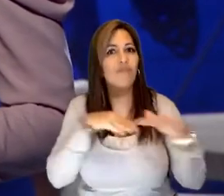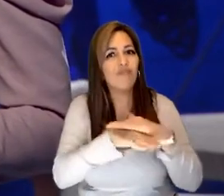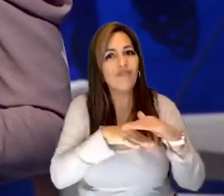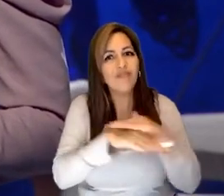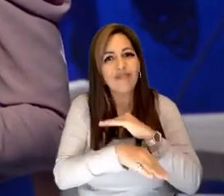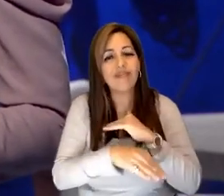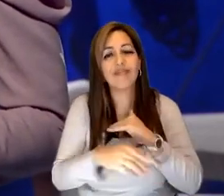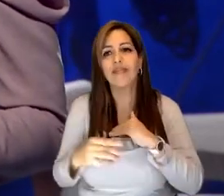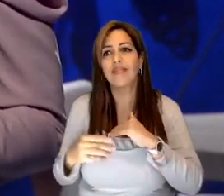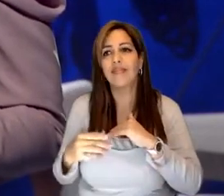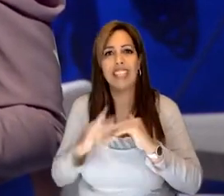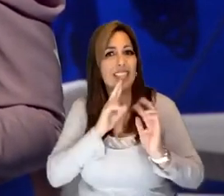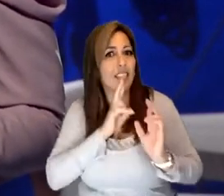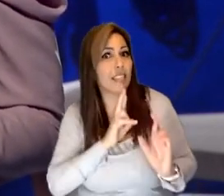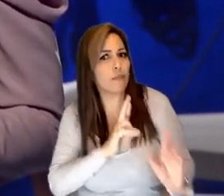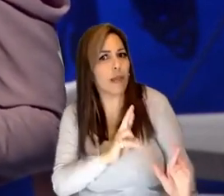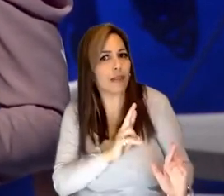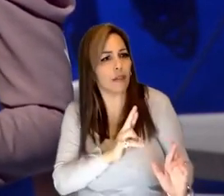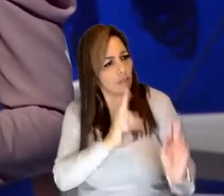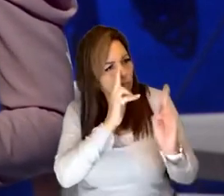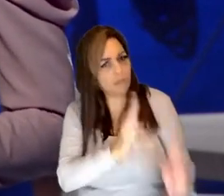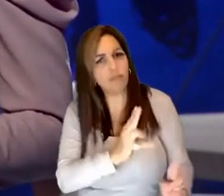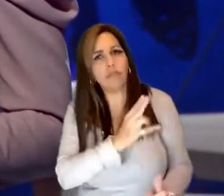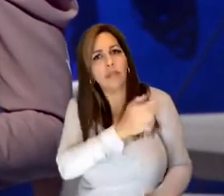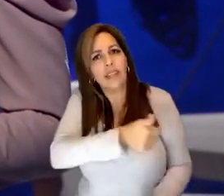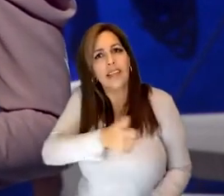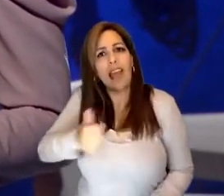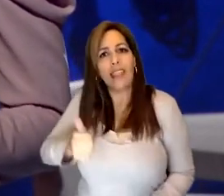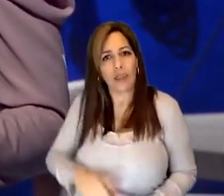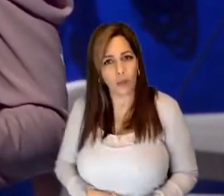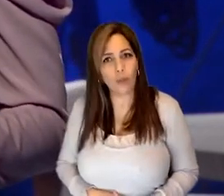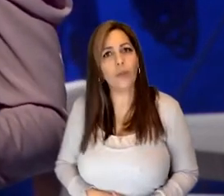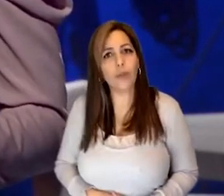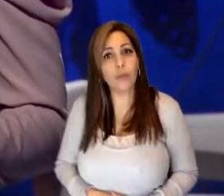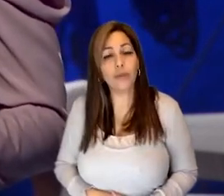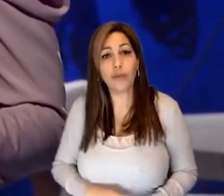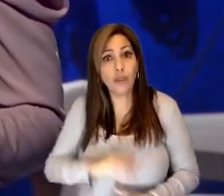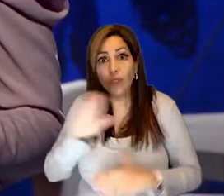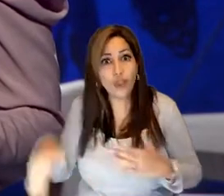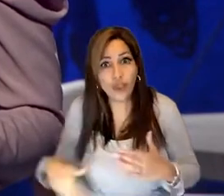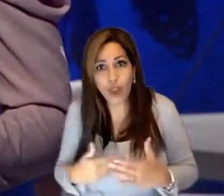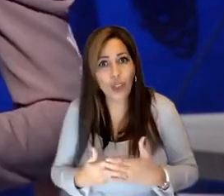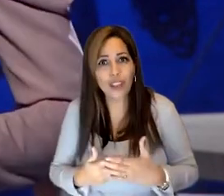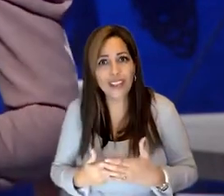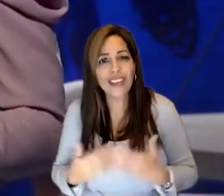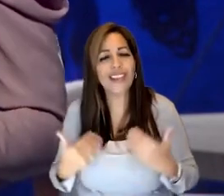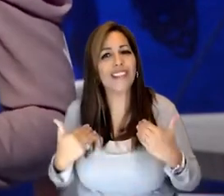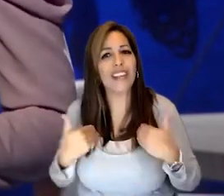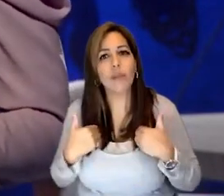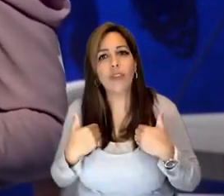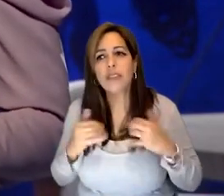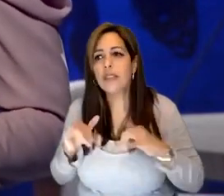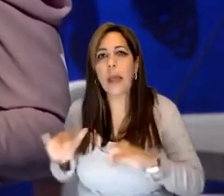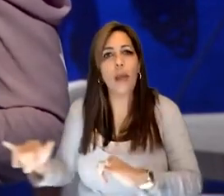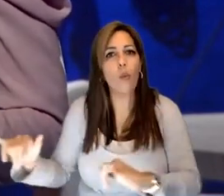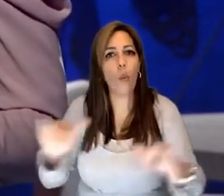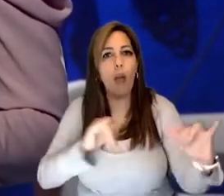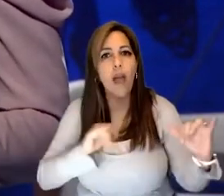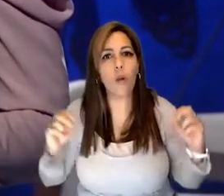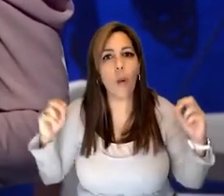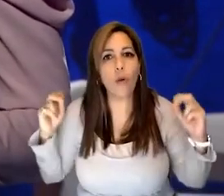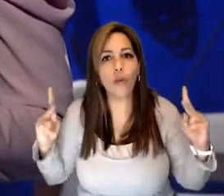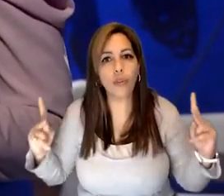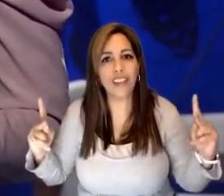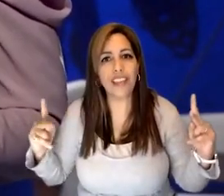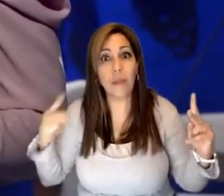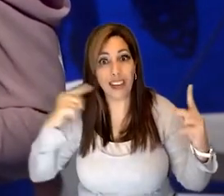funcional, donde se respete la dignidad humana de cada persona, en donde todos y todas tengan las mismas oportunidades